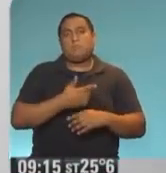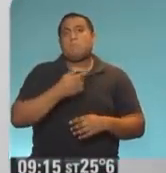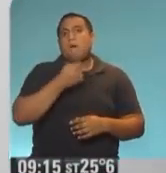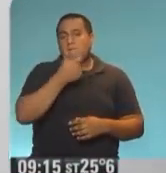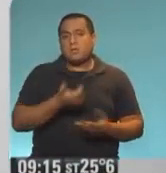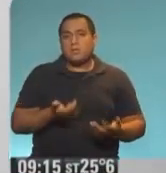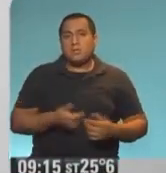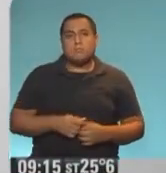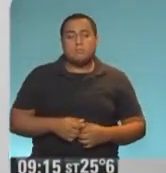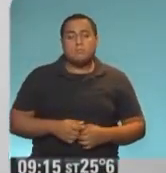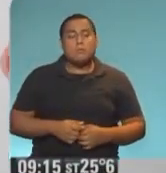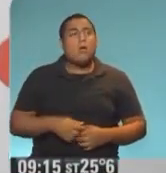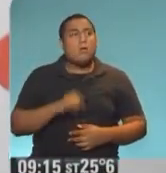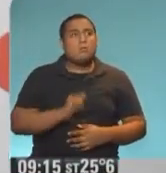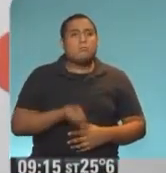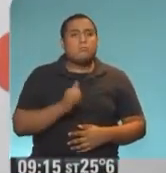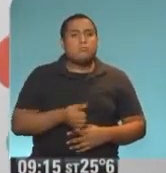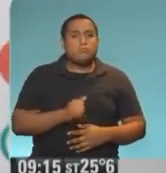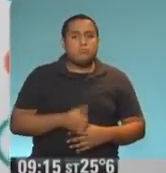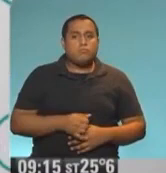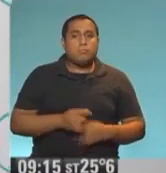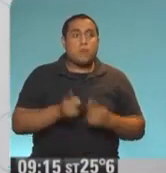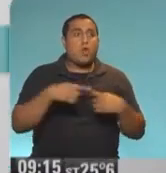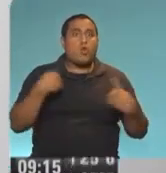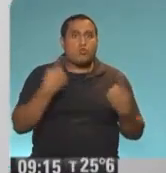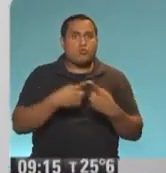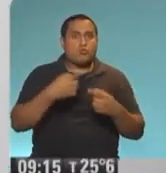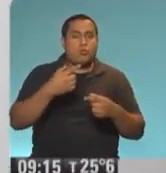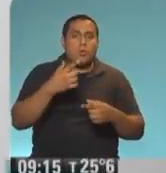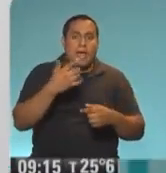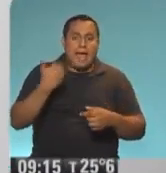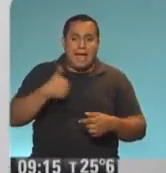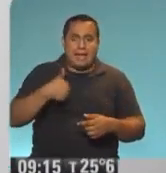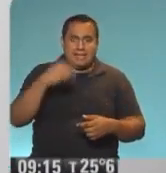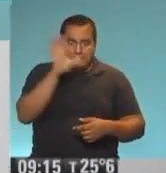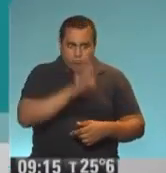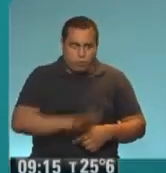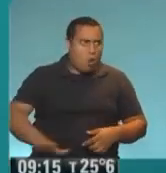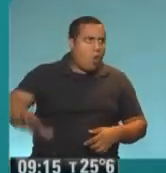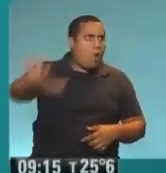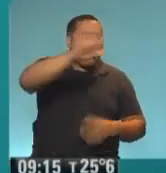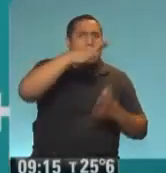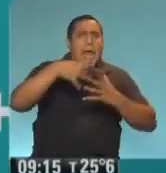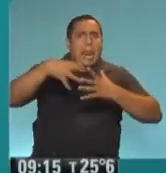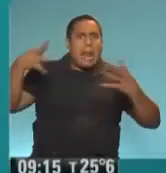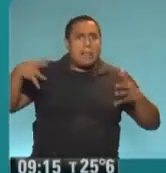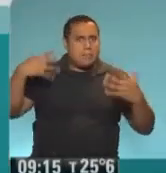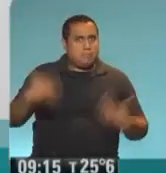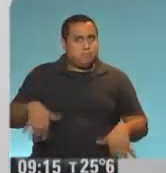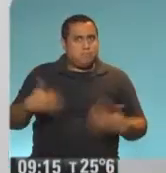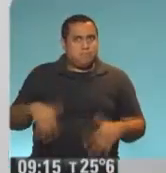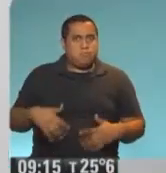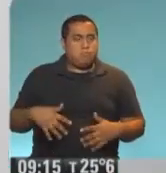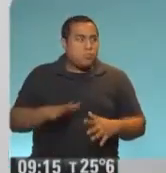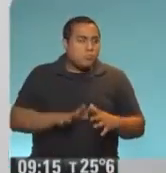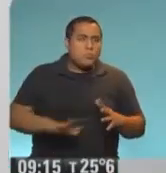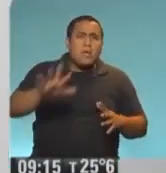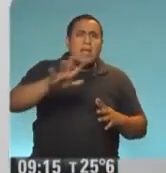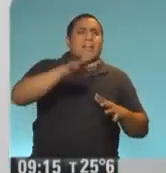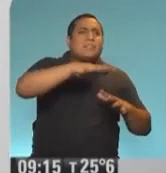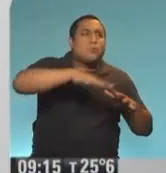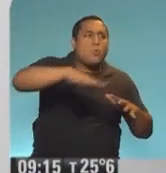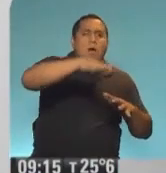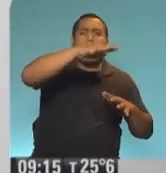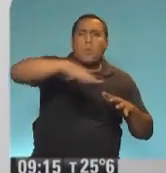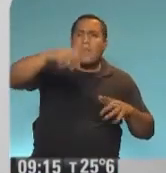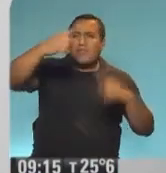cuenta. Claro. Claro, claro que sí. Nosotros tenemos un territorio extensísimo, eso no tenemos que olvidarlo, con geografías disímiles, desde